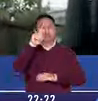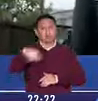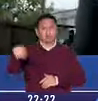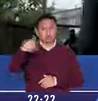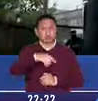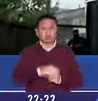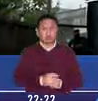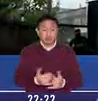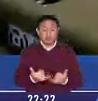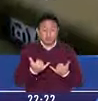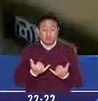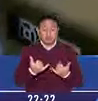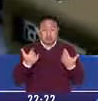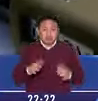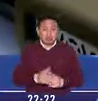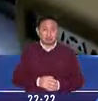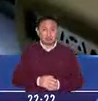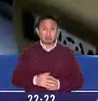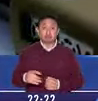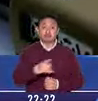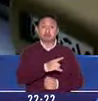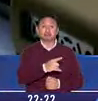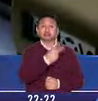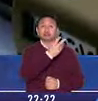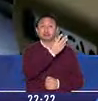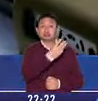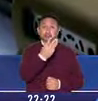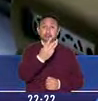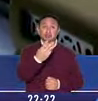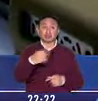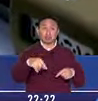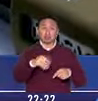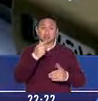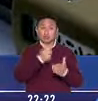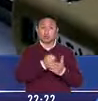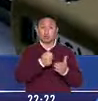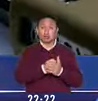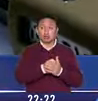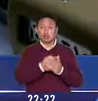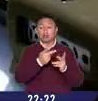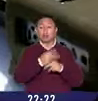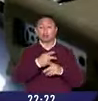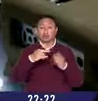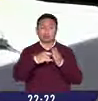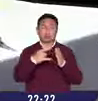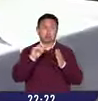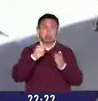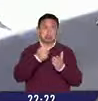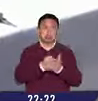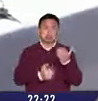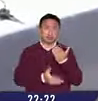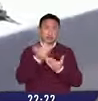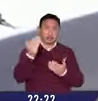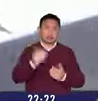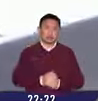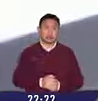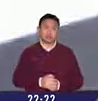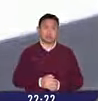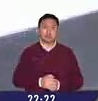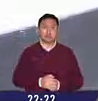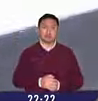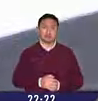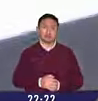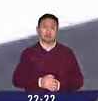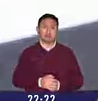la actualidad se pueden encontrar a través de páginas de internet o en locales de productos electrónicos, es decir, al alcance de